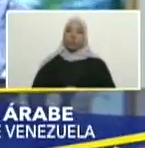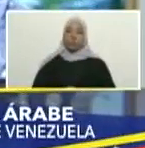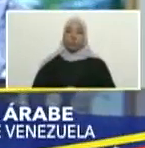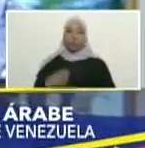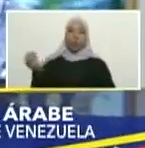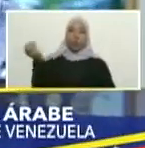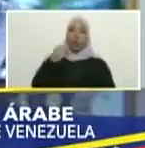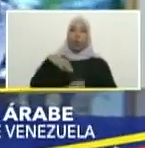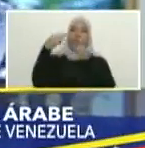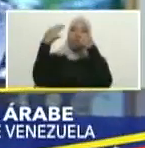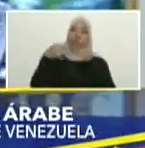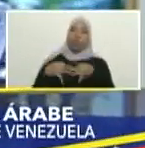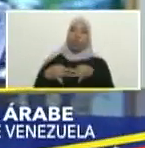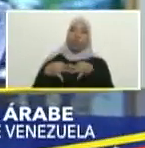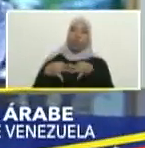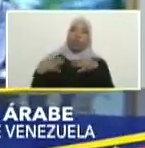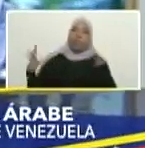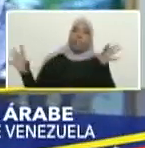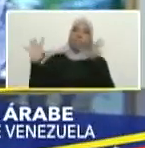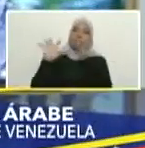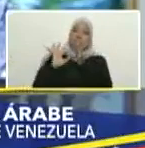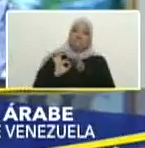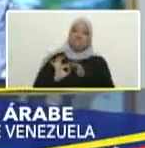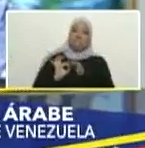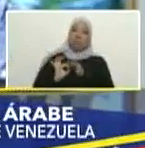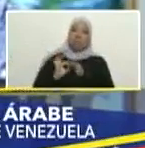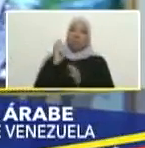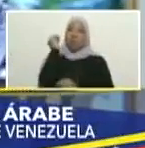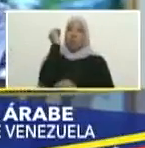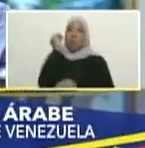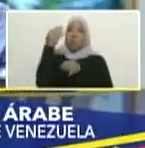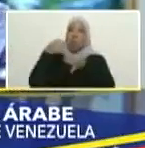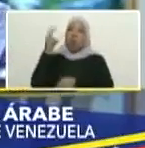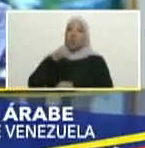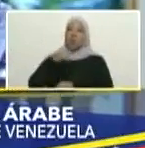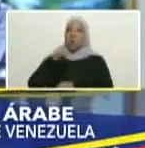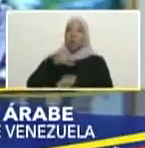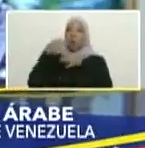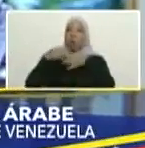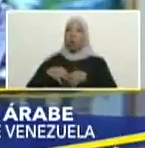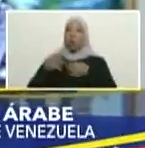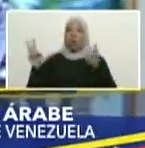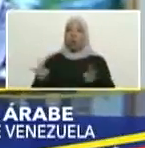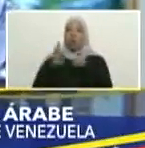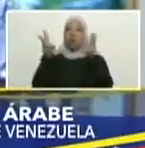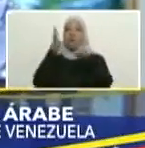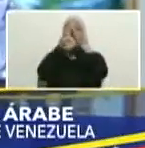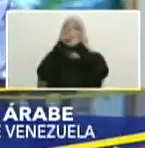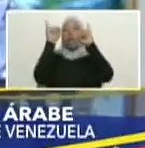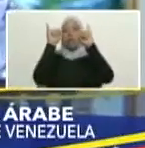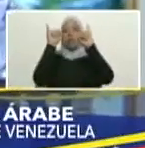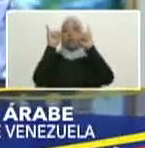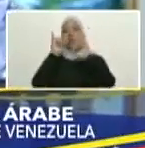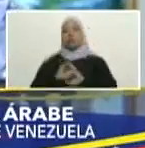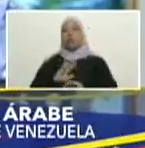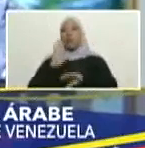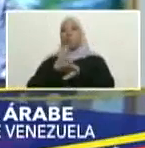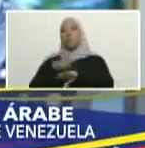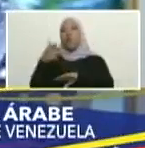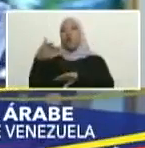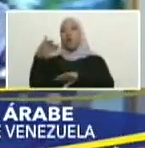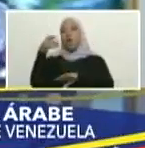Más firme, más unido y más confiado que nunca en la victoria final. Porque